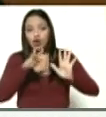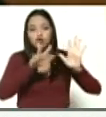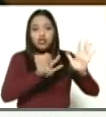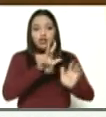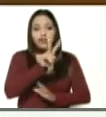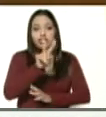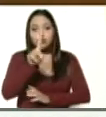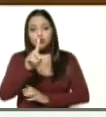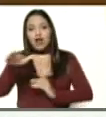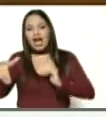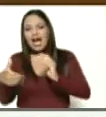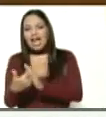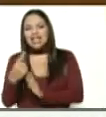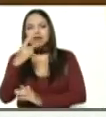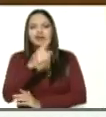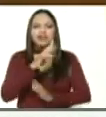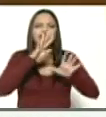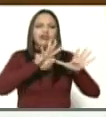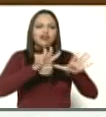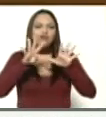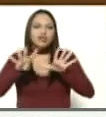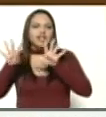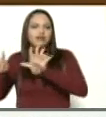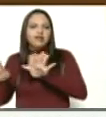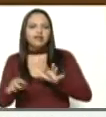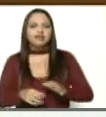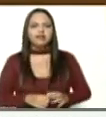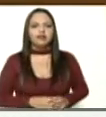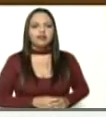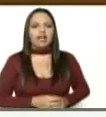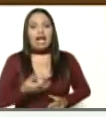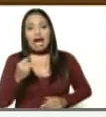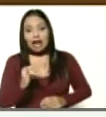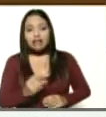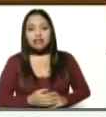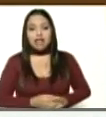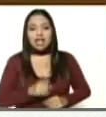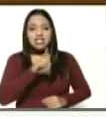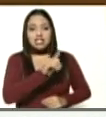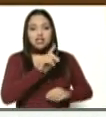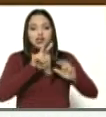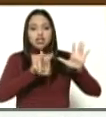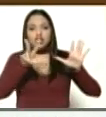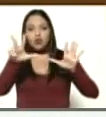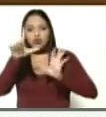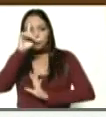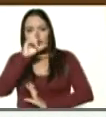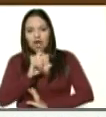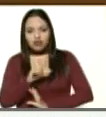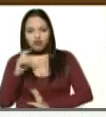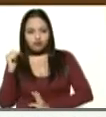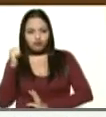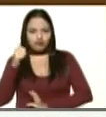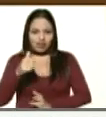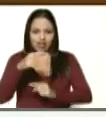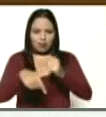1821 a 1999, hay 178 años.